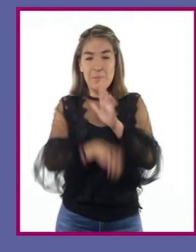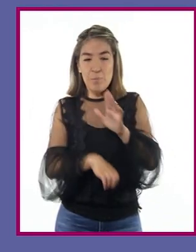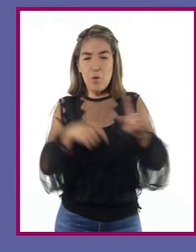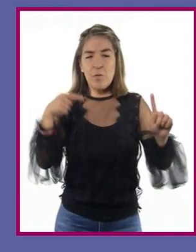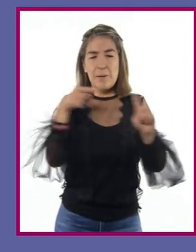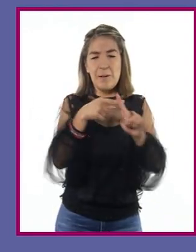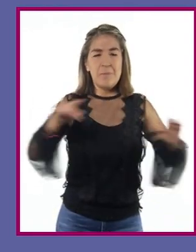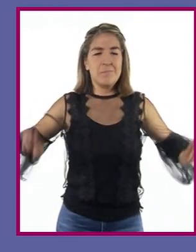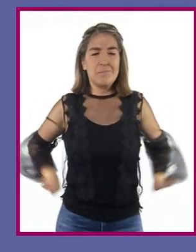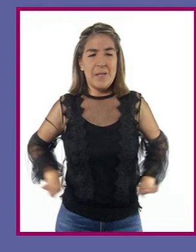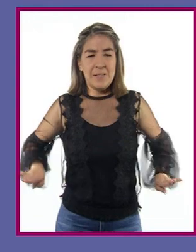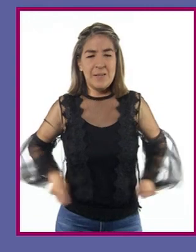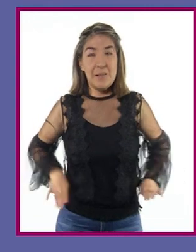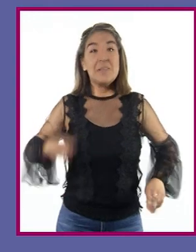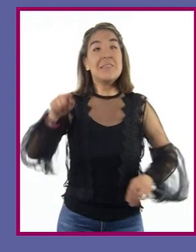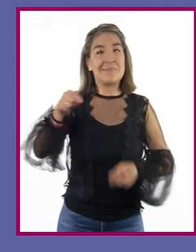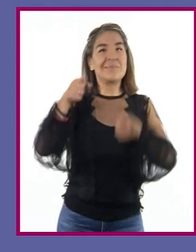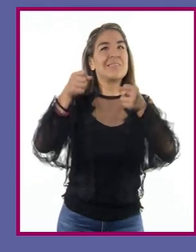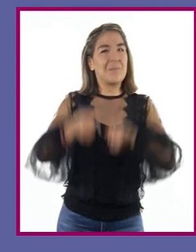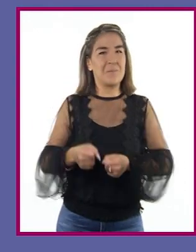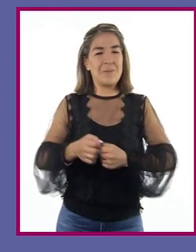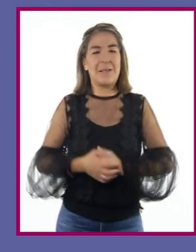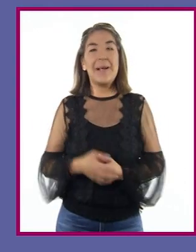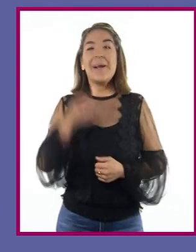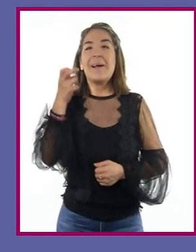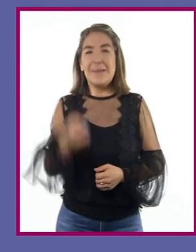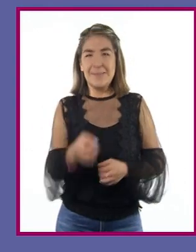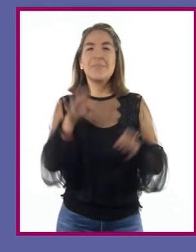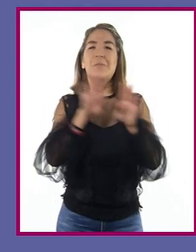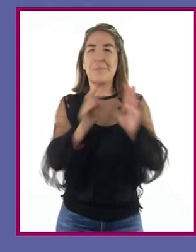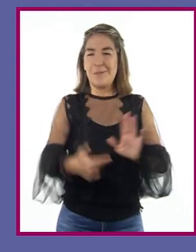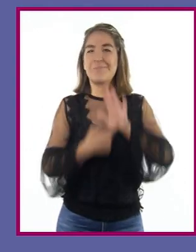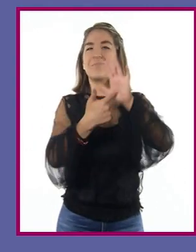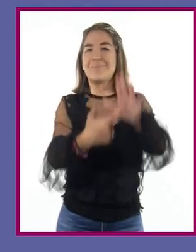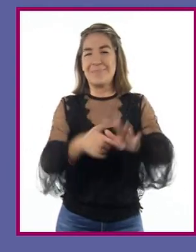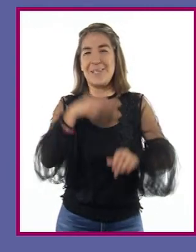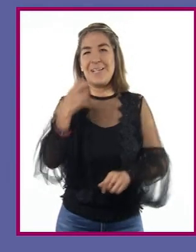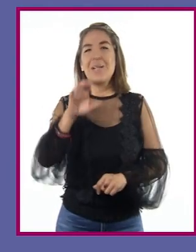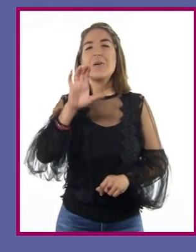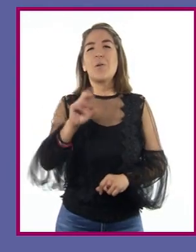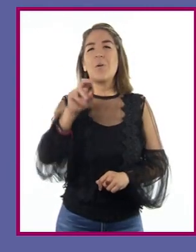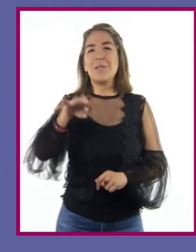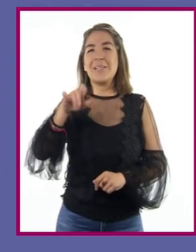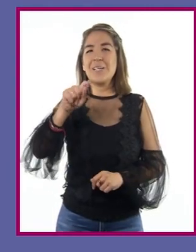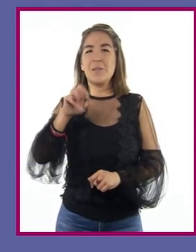concreto, particularmente y de hecho, son una muestra de estos conectores.